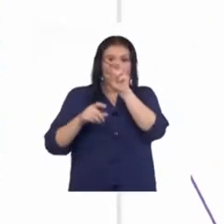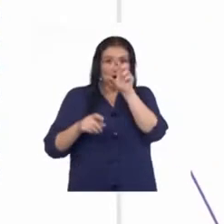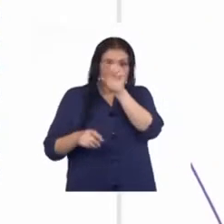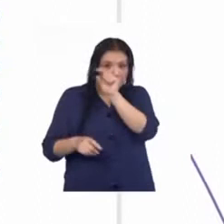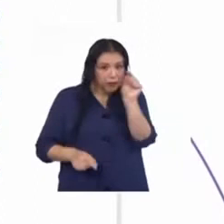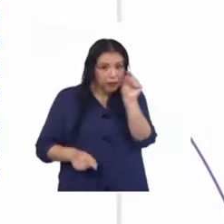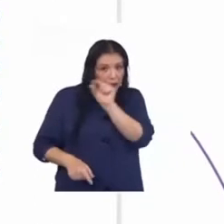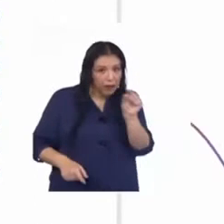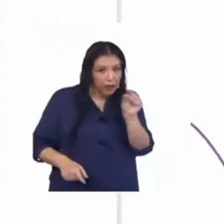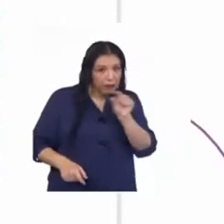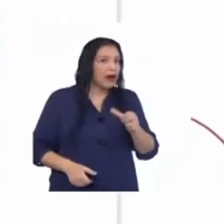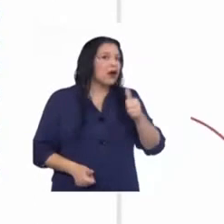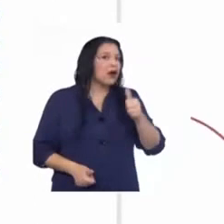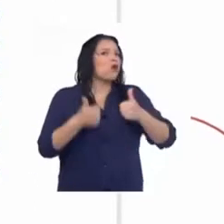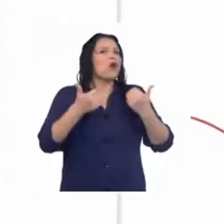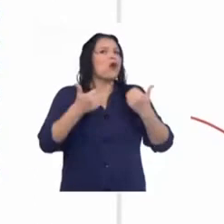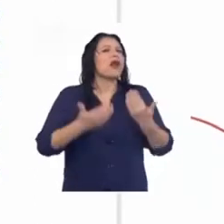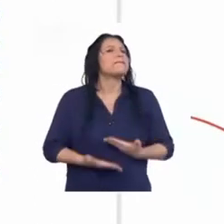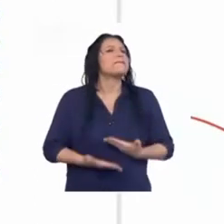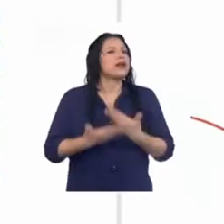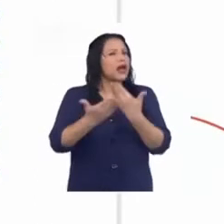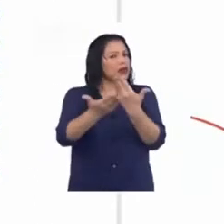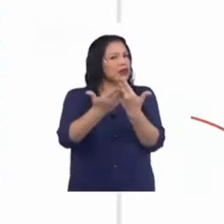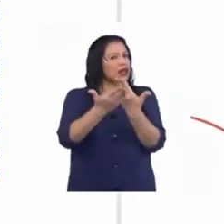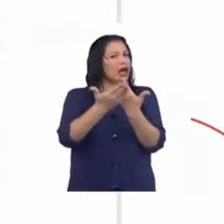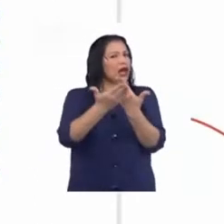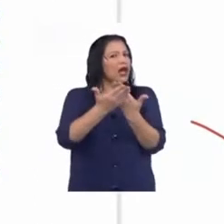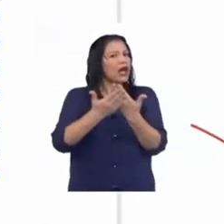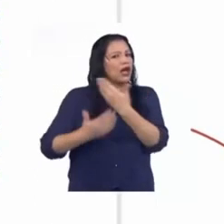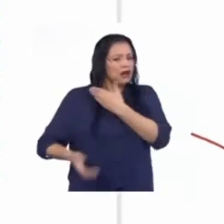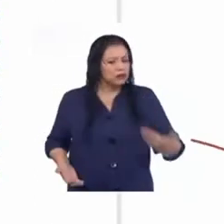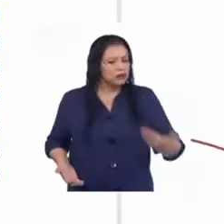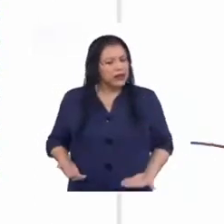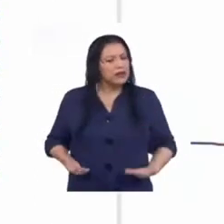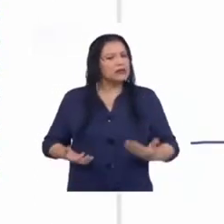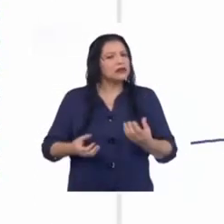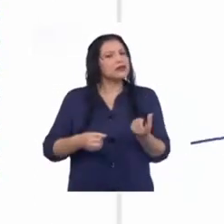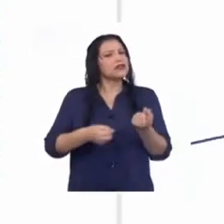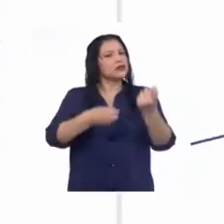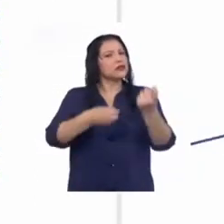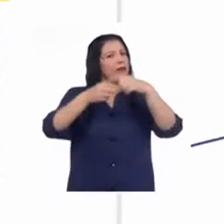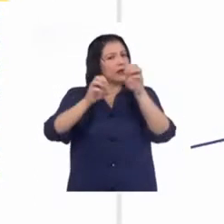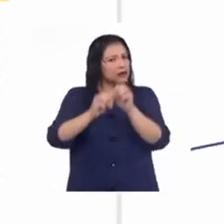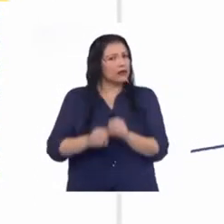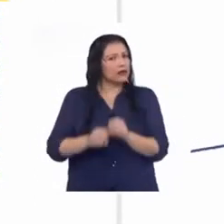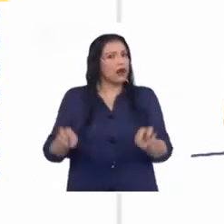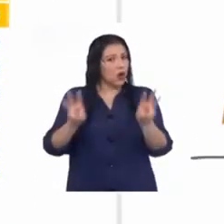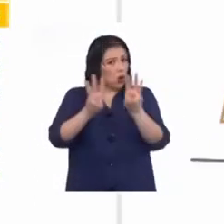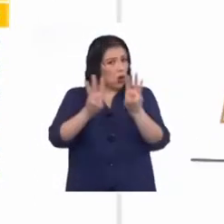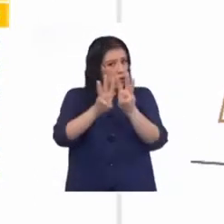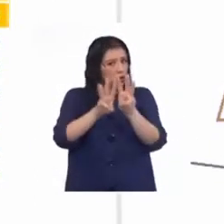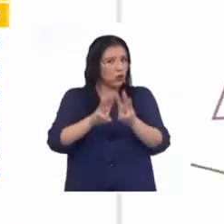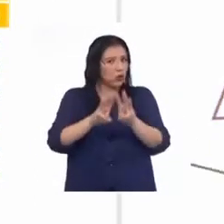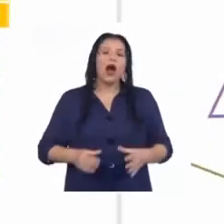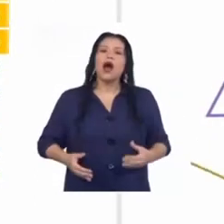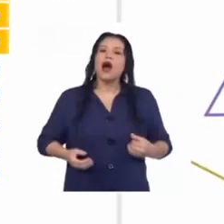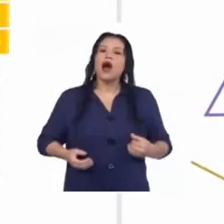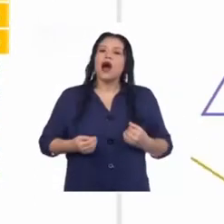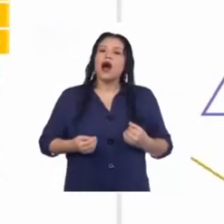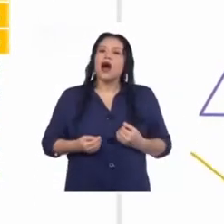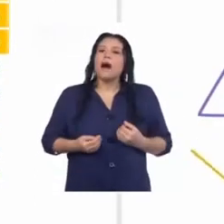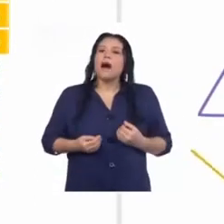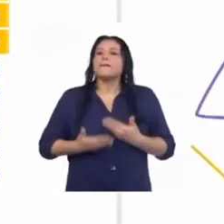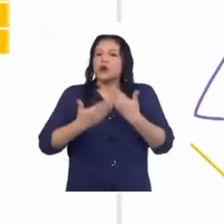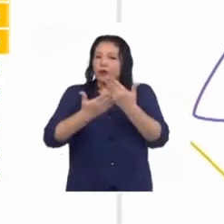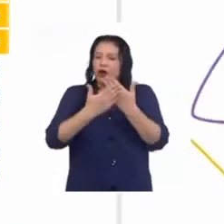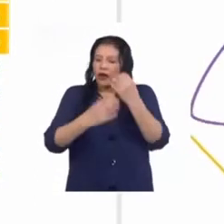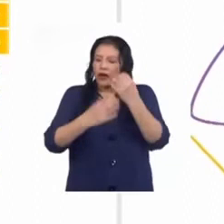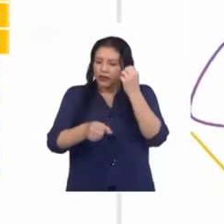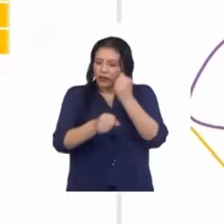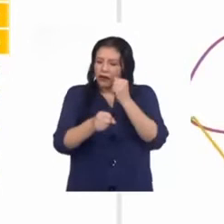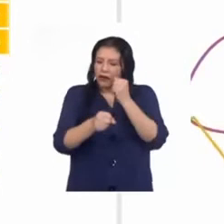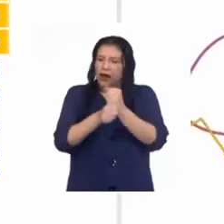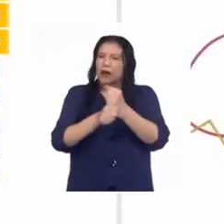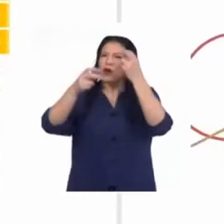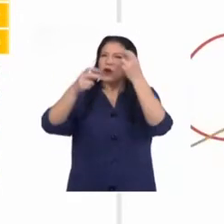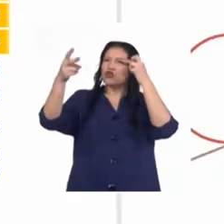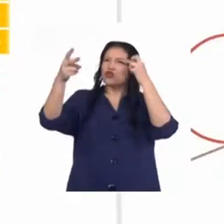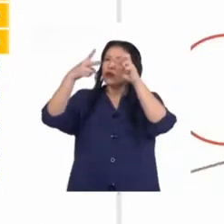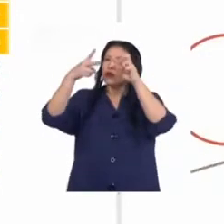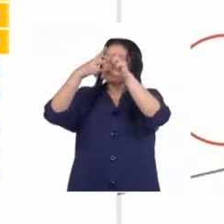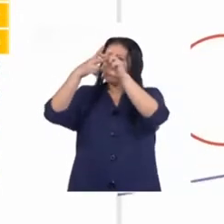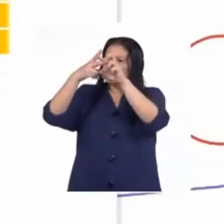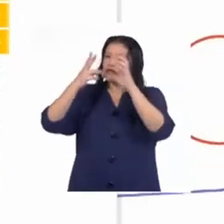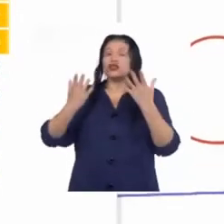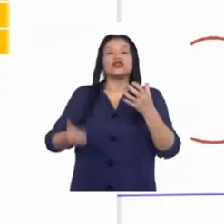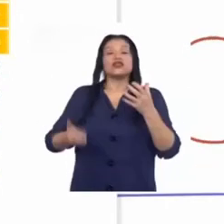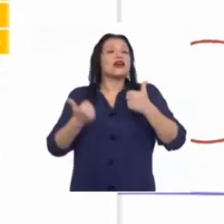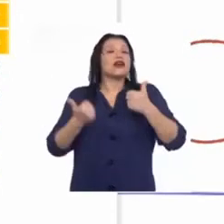¿qué es lo que plantean los estados integrantes de las Naciones Unidas? Proponen trabajar por los propósitos y principios de la Carta